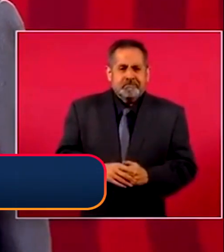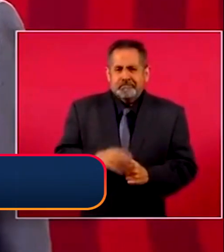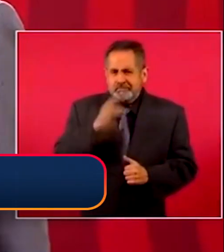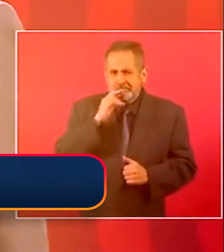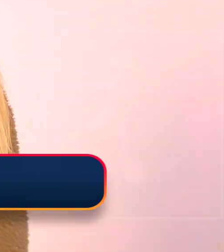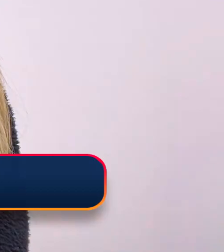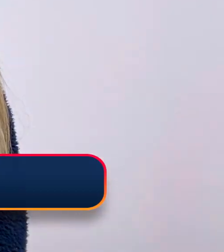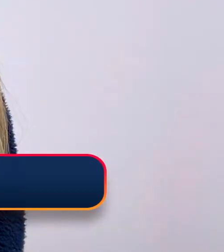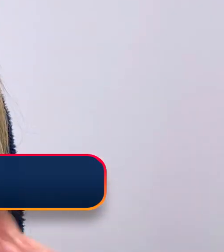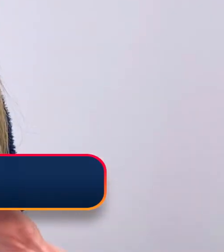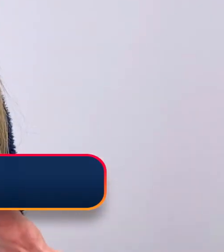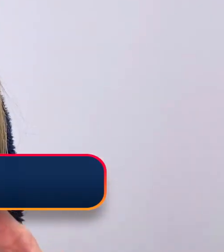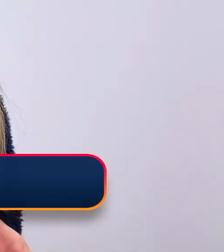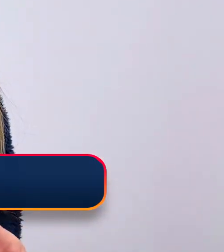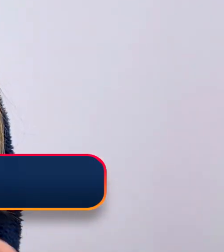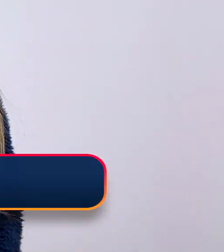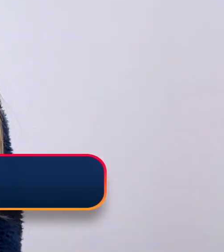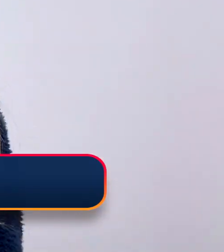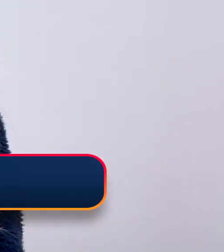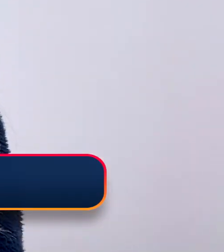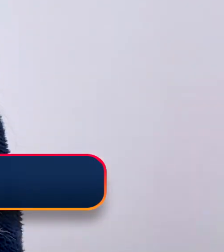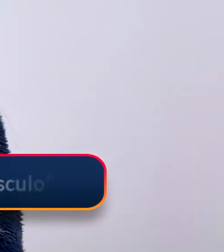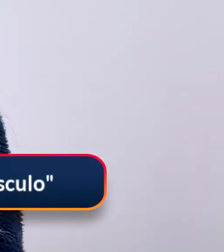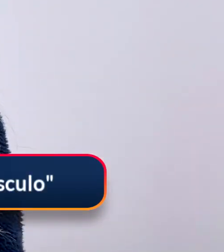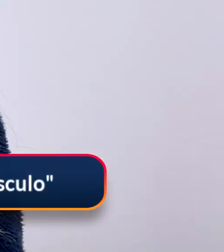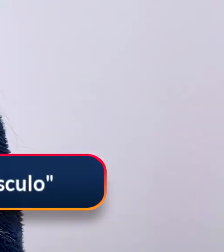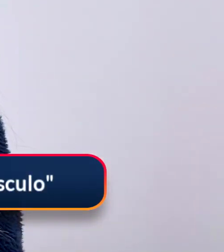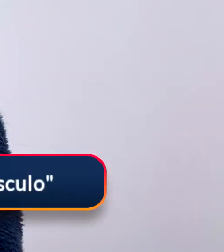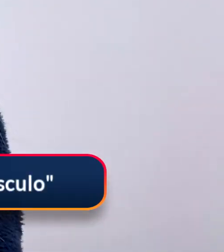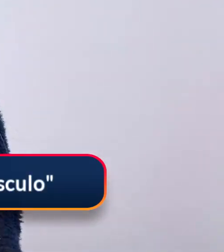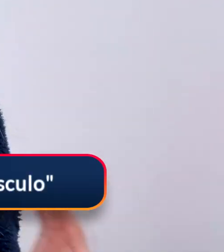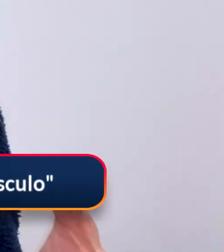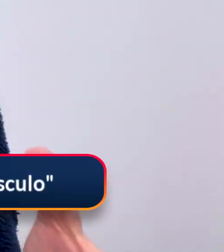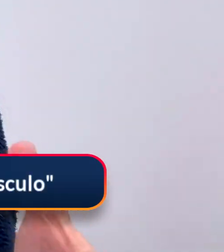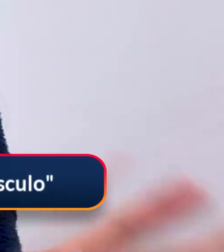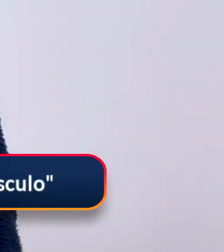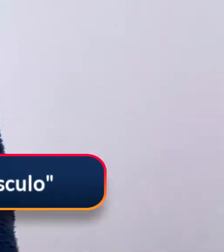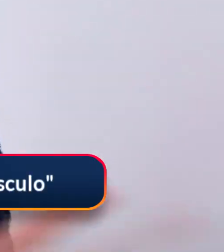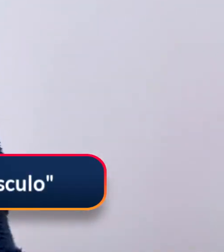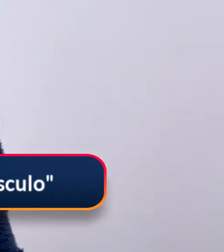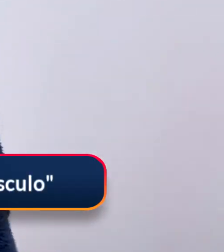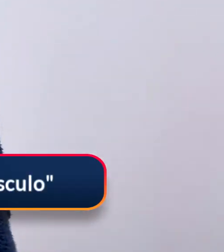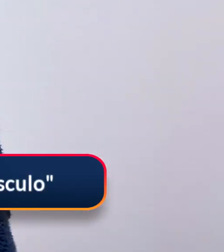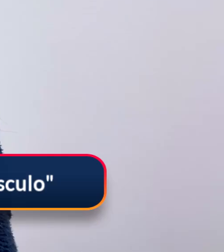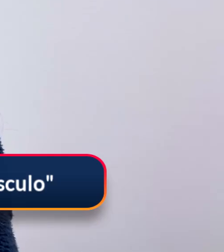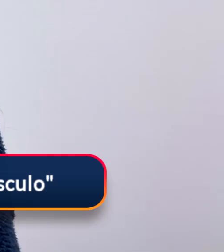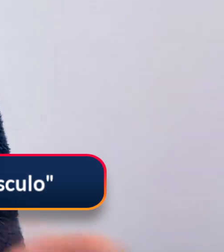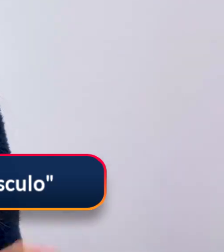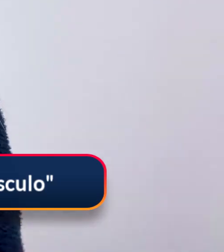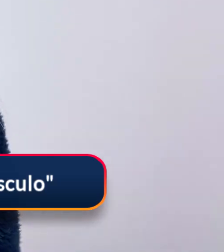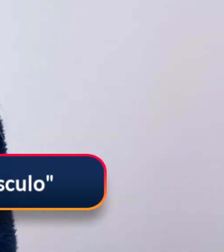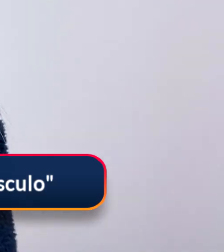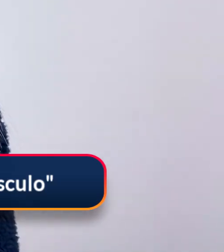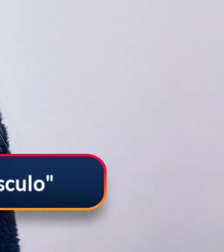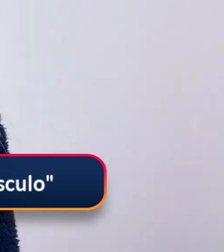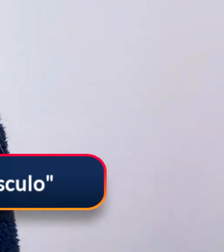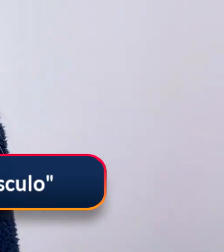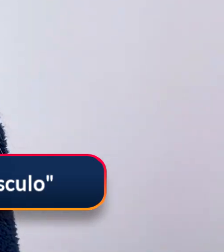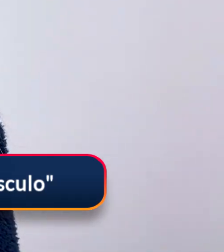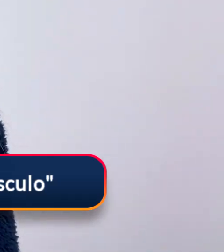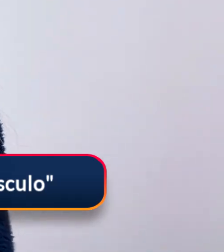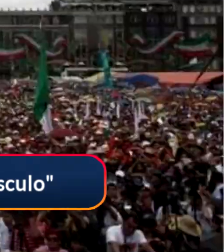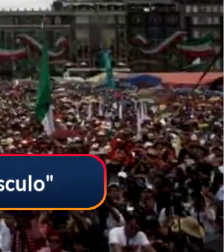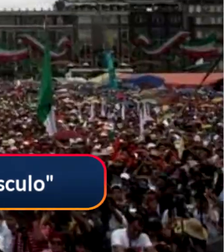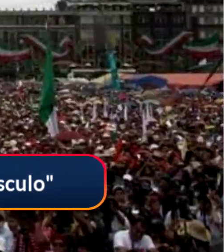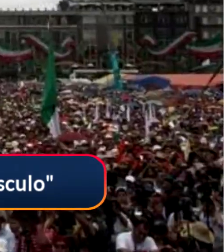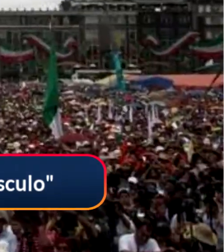Queremos ir muchos. El mandatario advirtió que a diferencia de los conservadores que marcharon a favor del INE, él sí estará en el